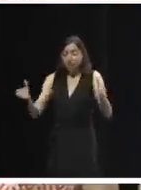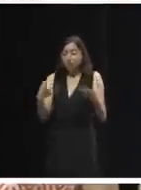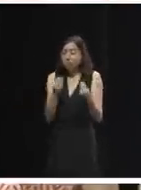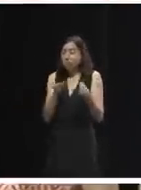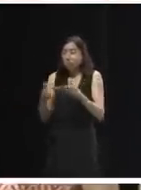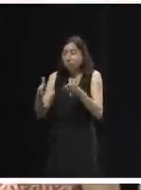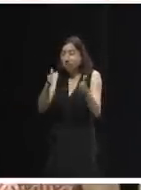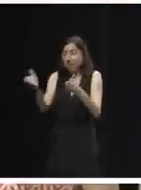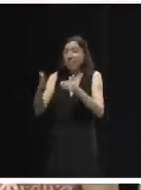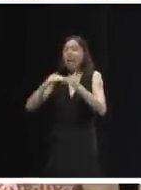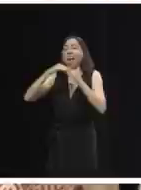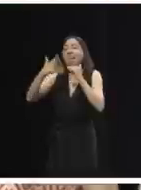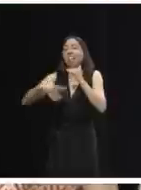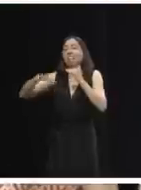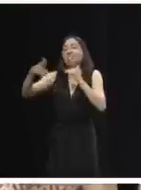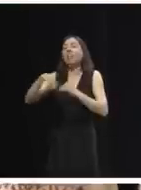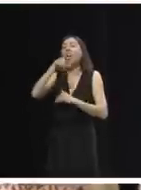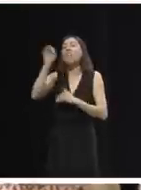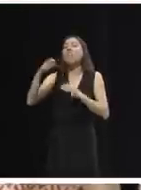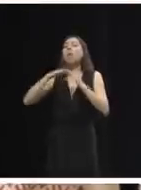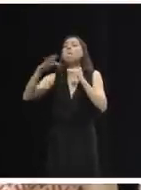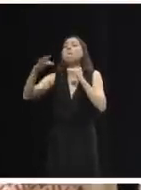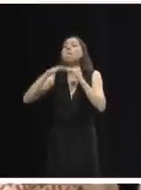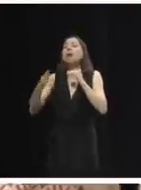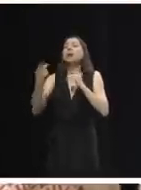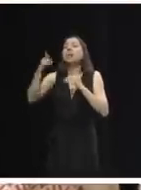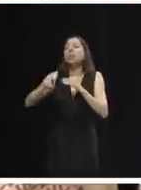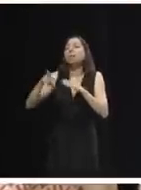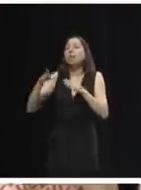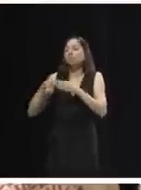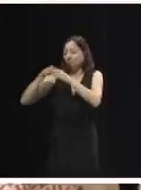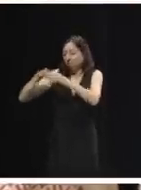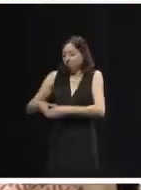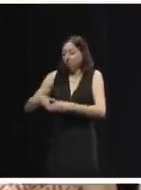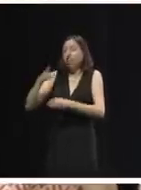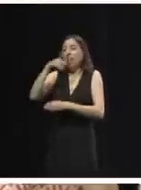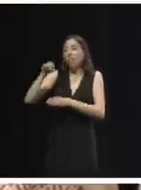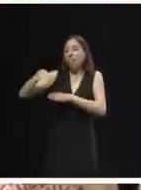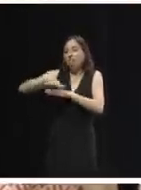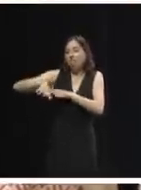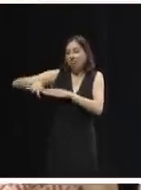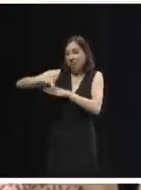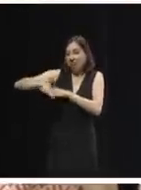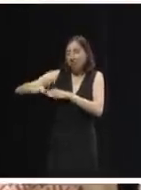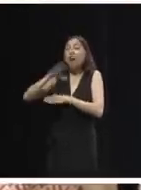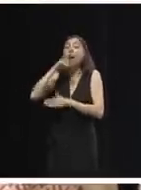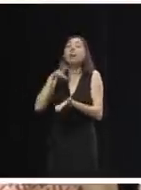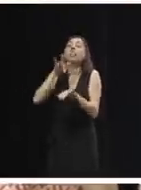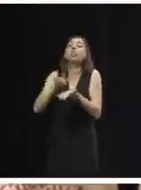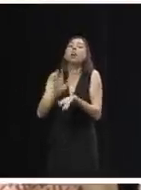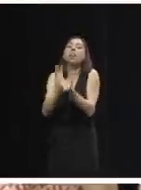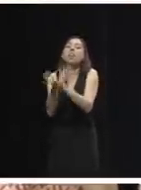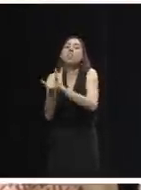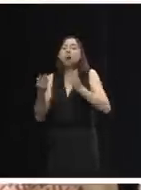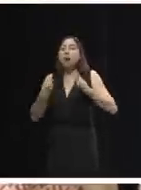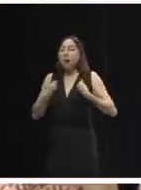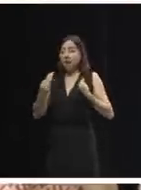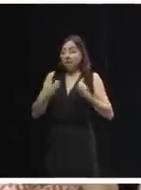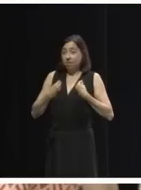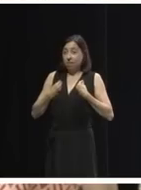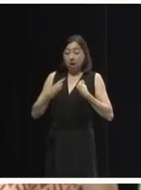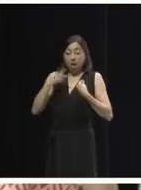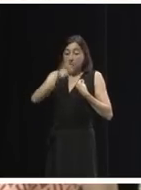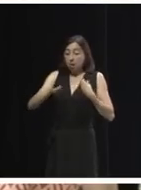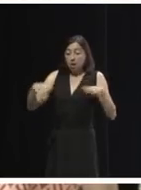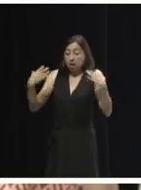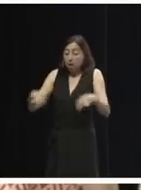100 mares y atracado en 100 riberas. Ahora toca transformar la vida, transformar la vida de la gente común, de todos